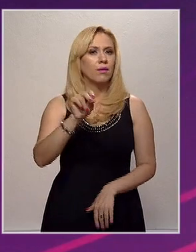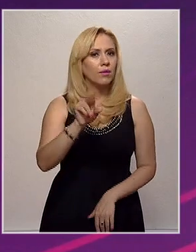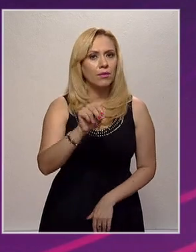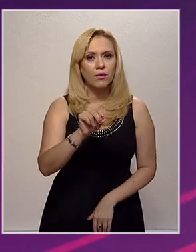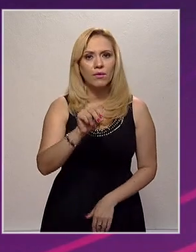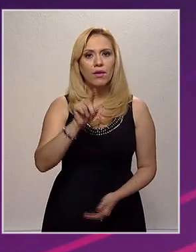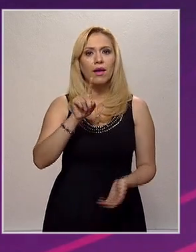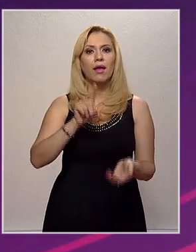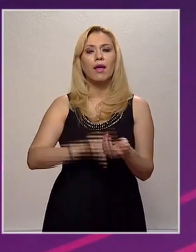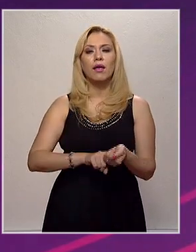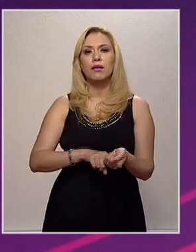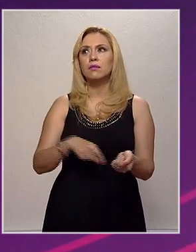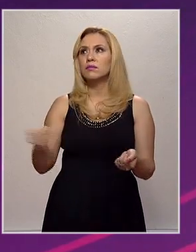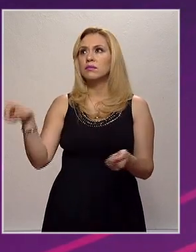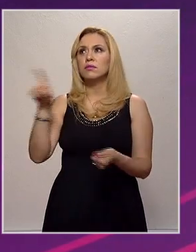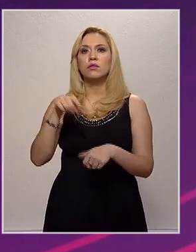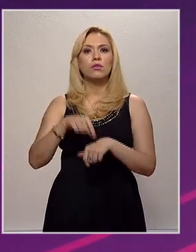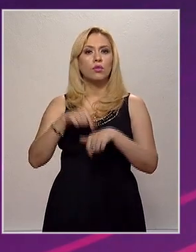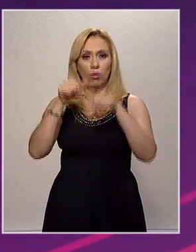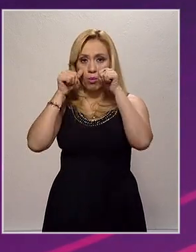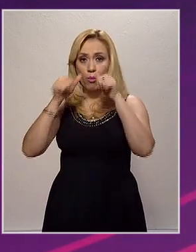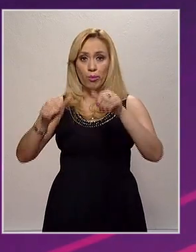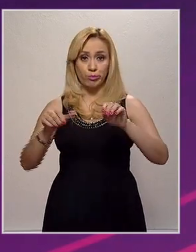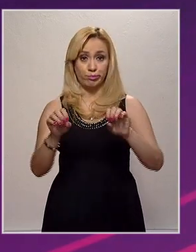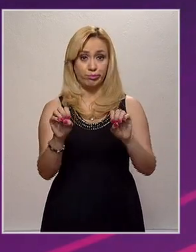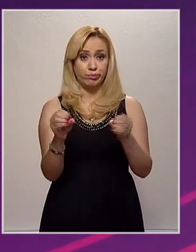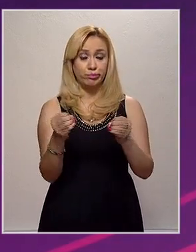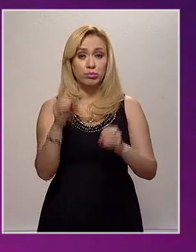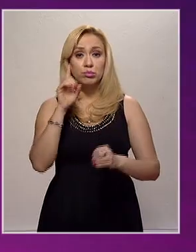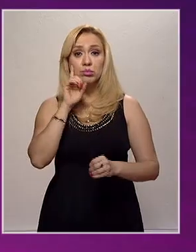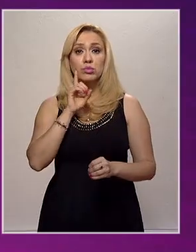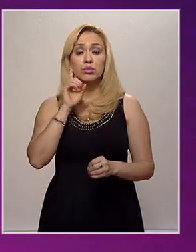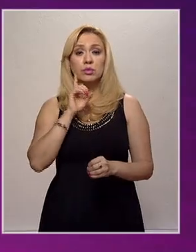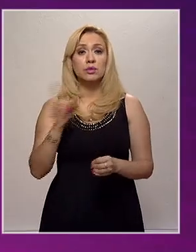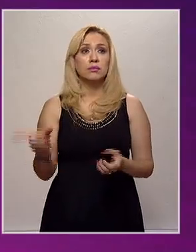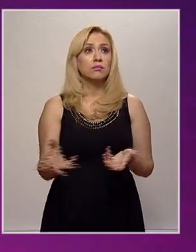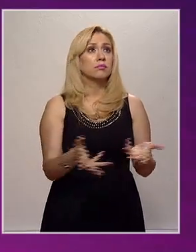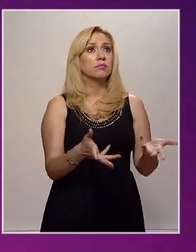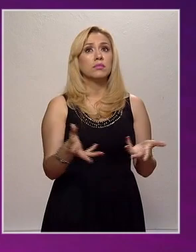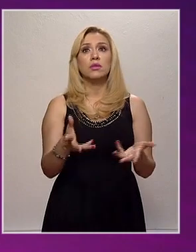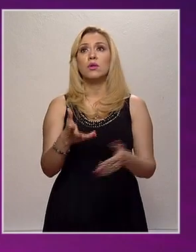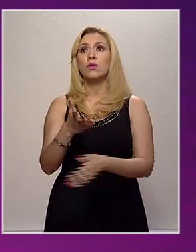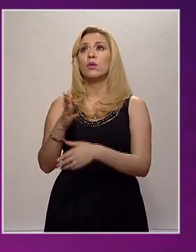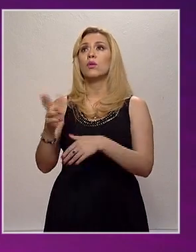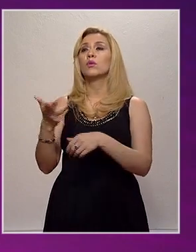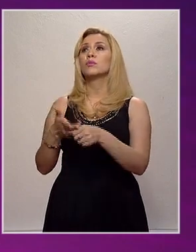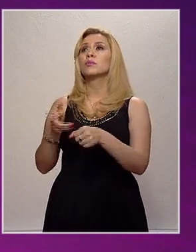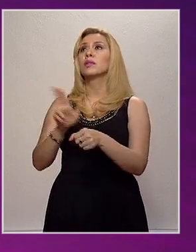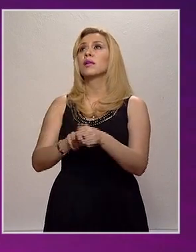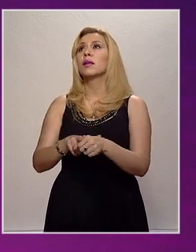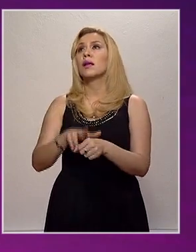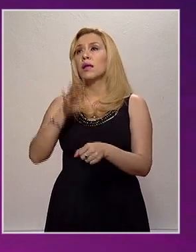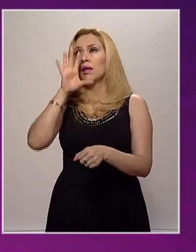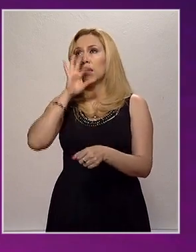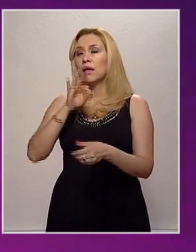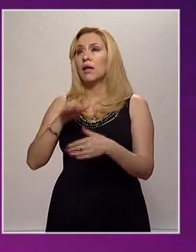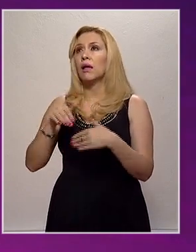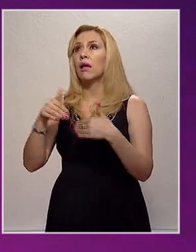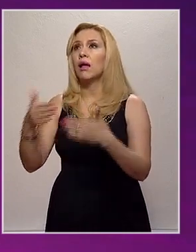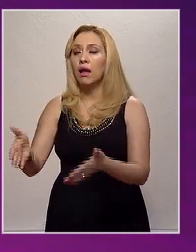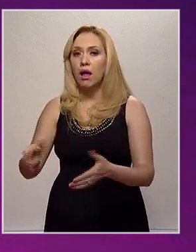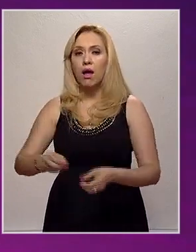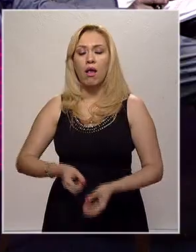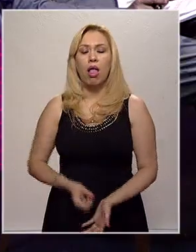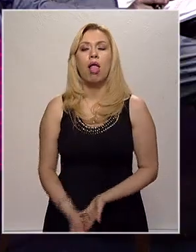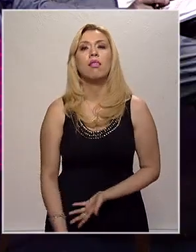una intervención de una autoridad de salud pública, porque pues la señora casi que ni alcanzó a llegar al hospital, y tampoco podemos probar que haya mala fe.